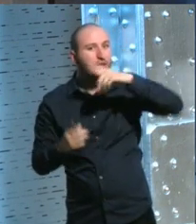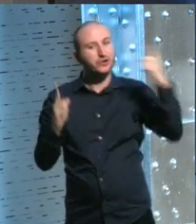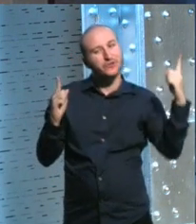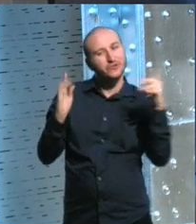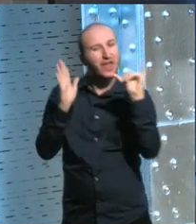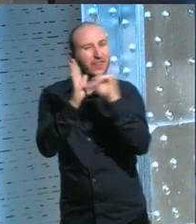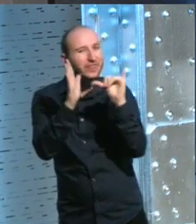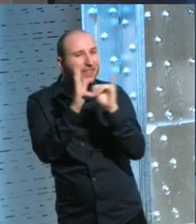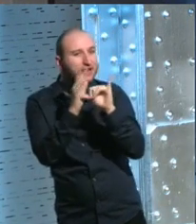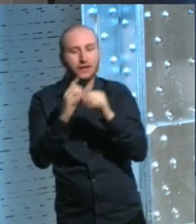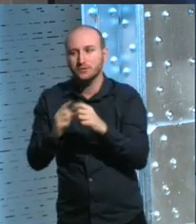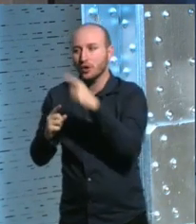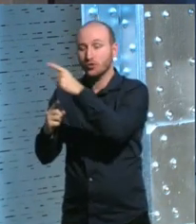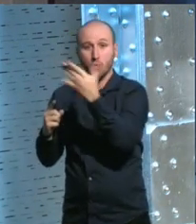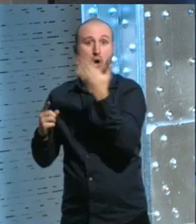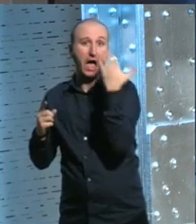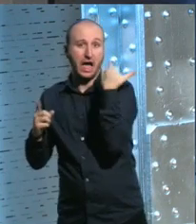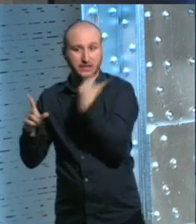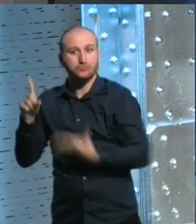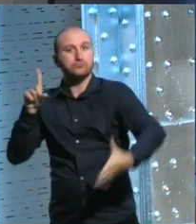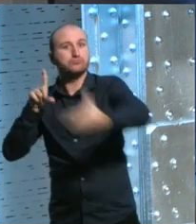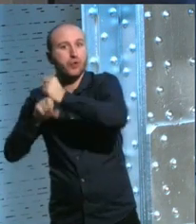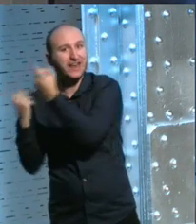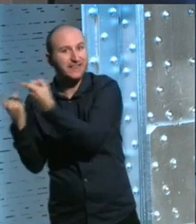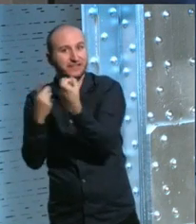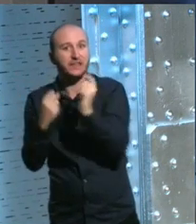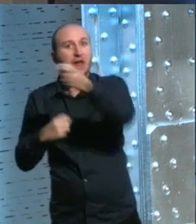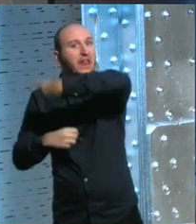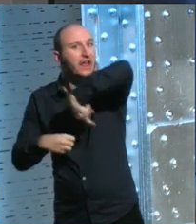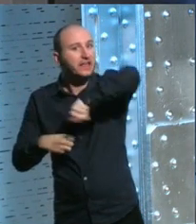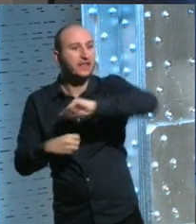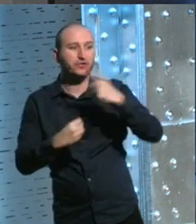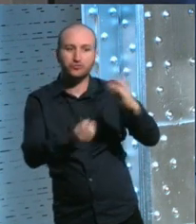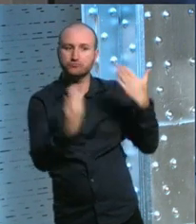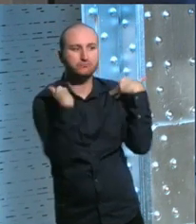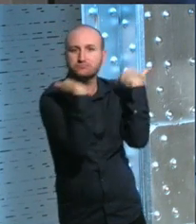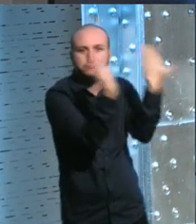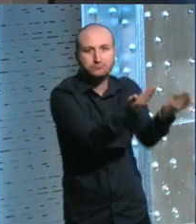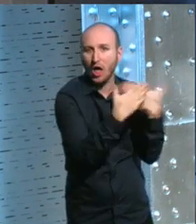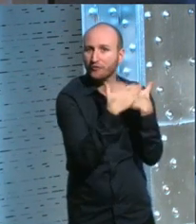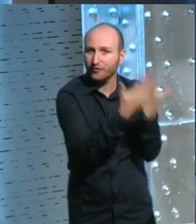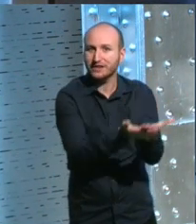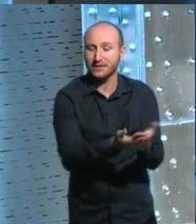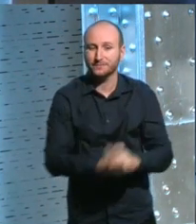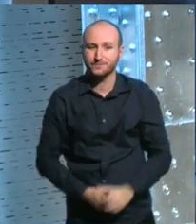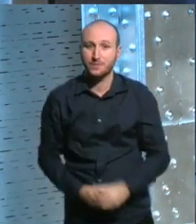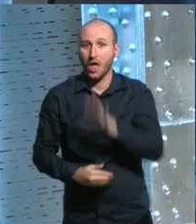has identificado antes tu necesidad. Y ellos te hacen el ofrecimiento. Y para terminar esa galería